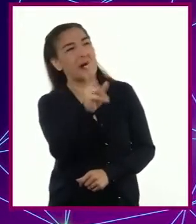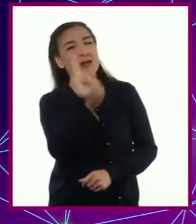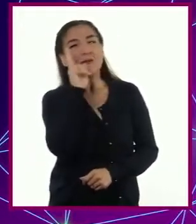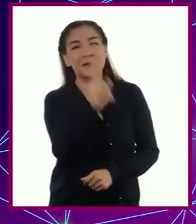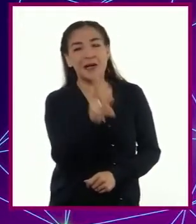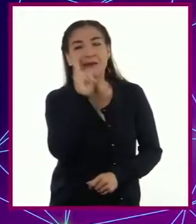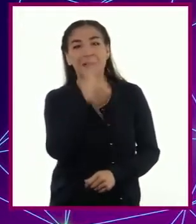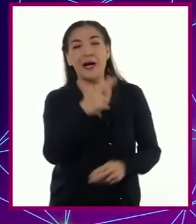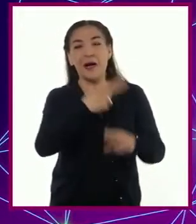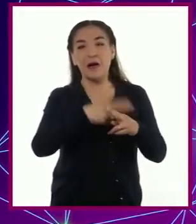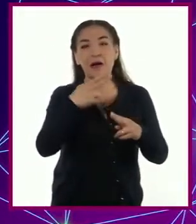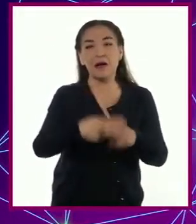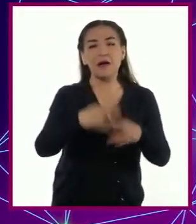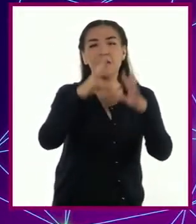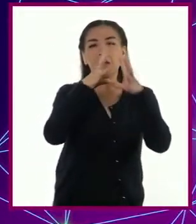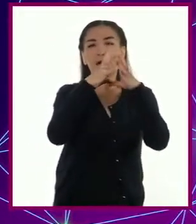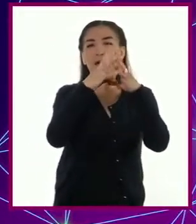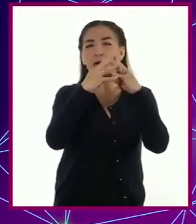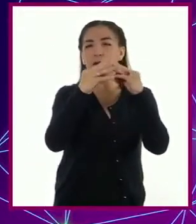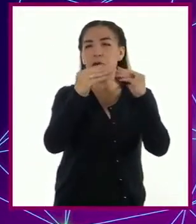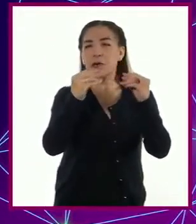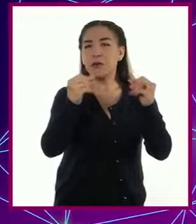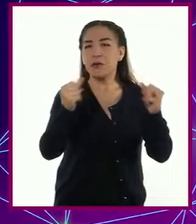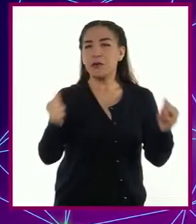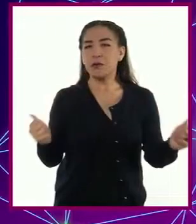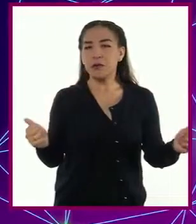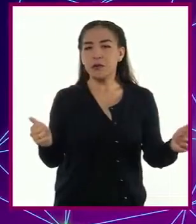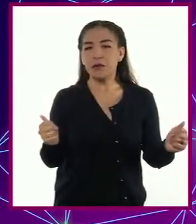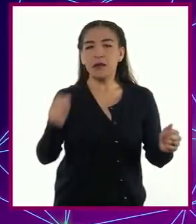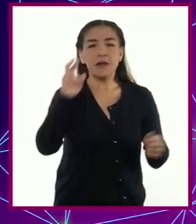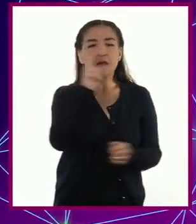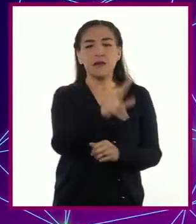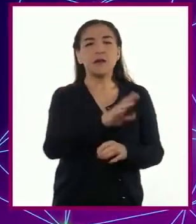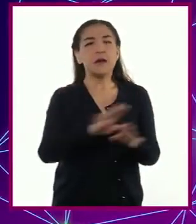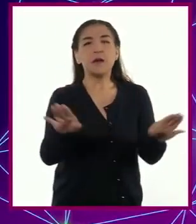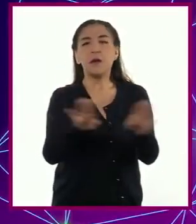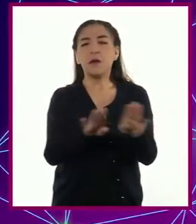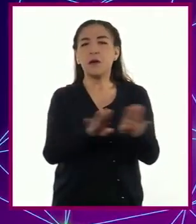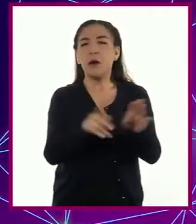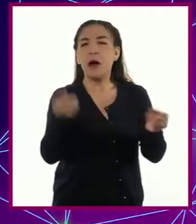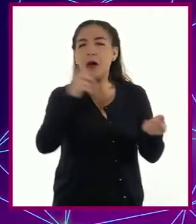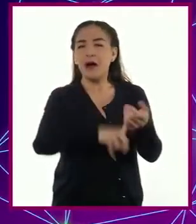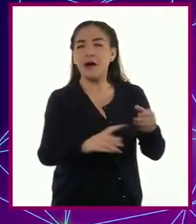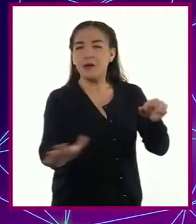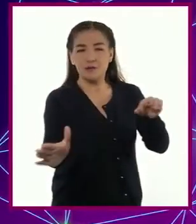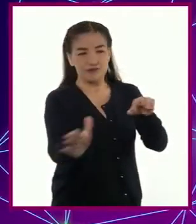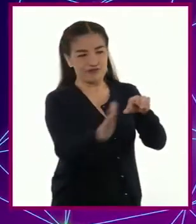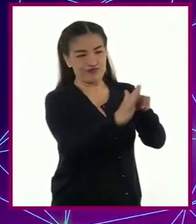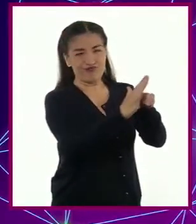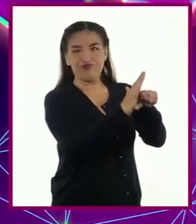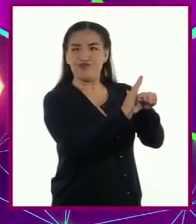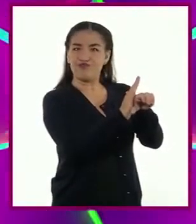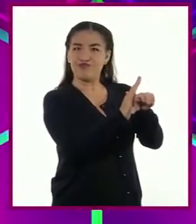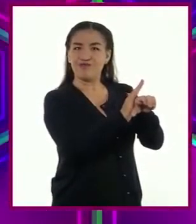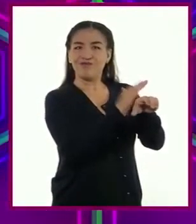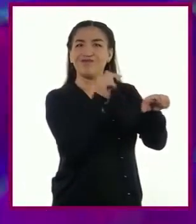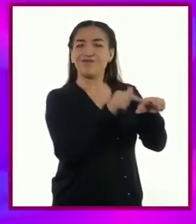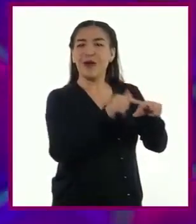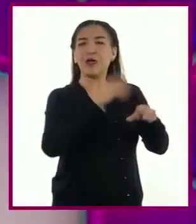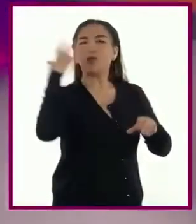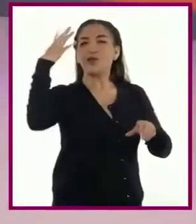que el asteroide desapareció por el brillo solar. Es decir, Ceres se ocultó en su órbita alrededor del